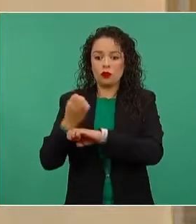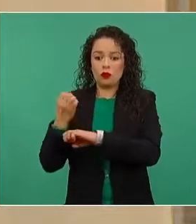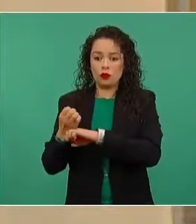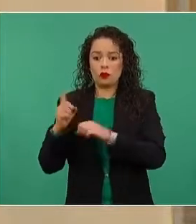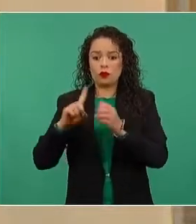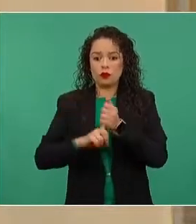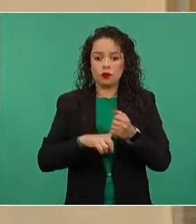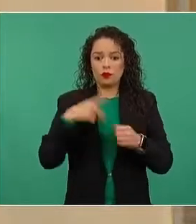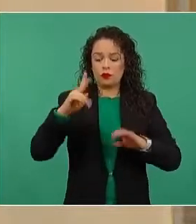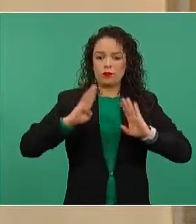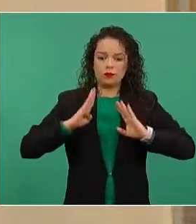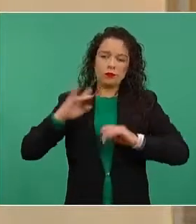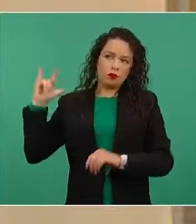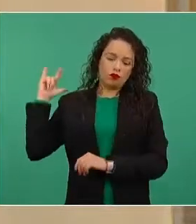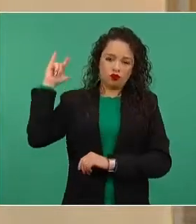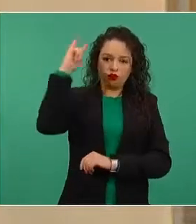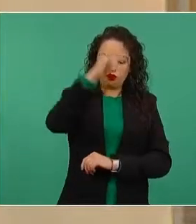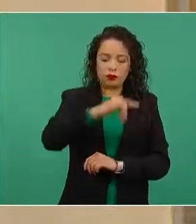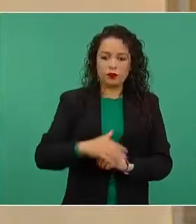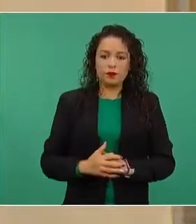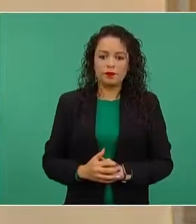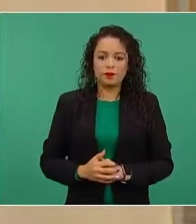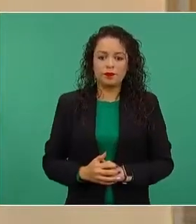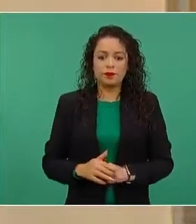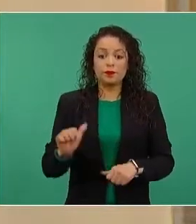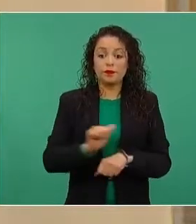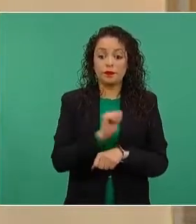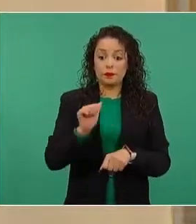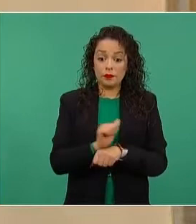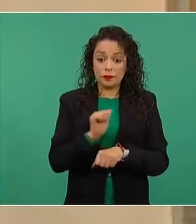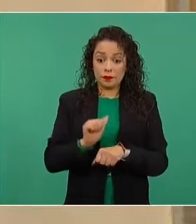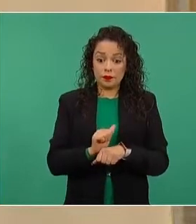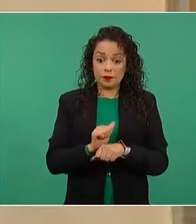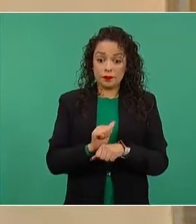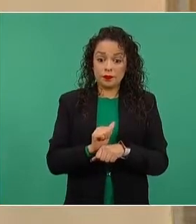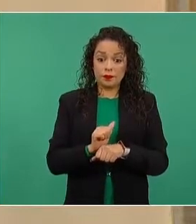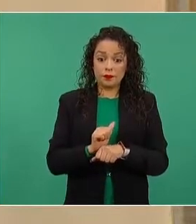Fuerza Aérea. En distribución terrestre, un total de